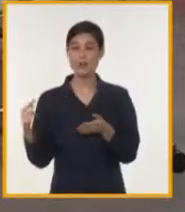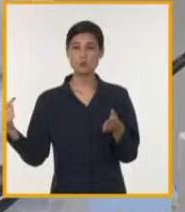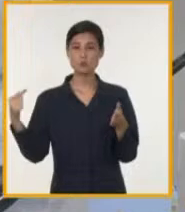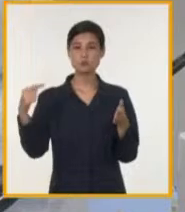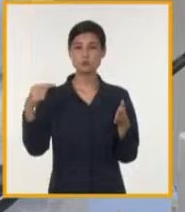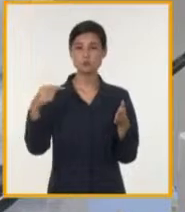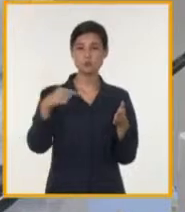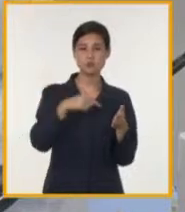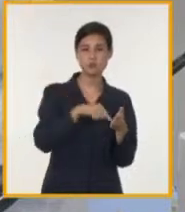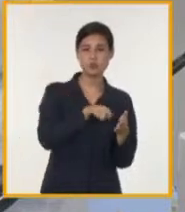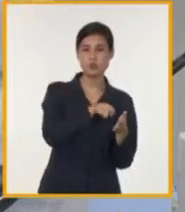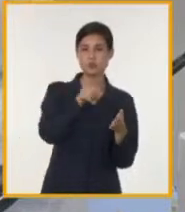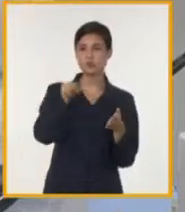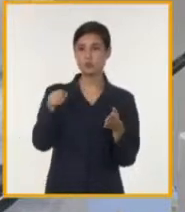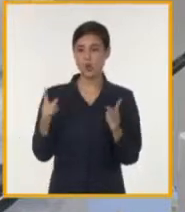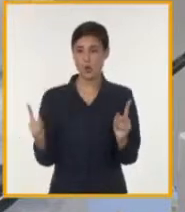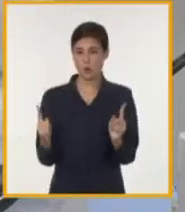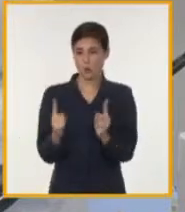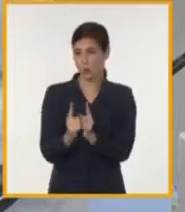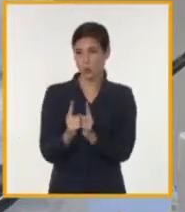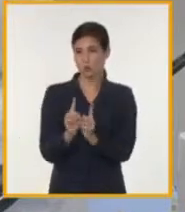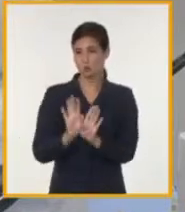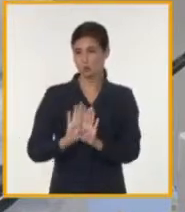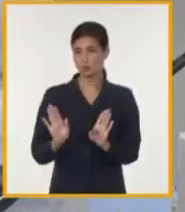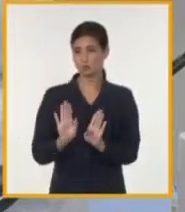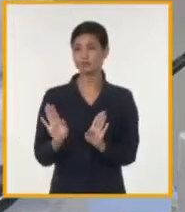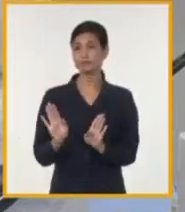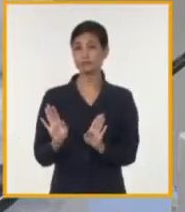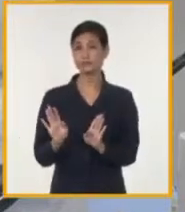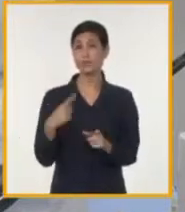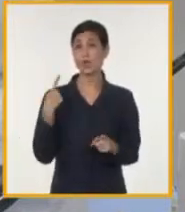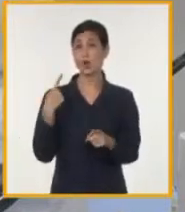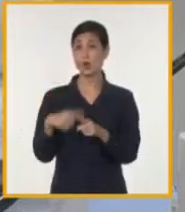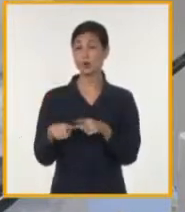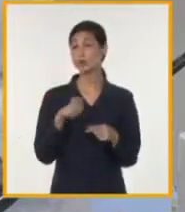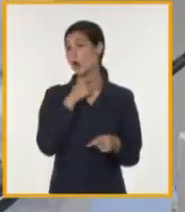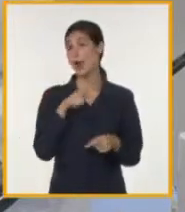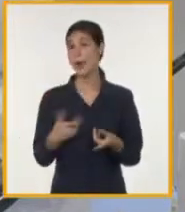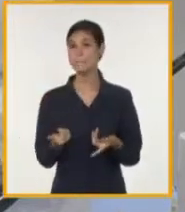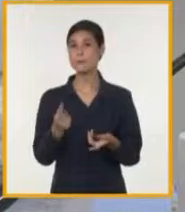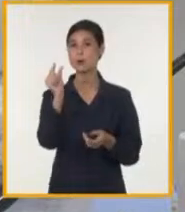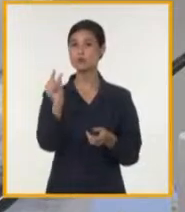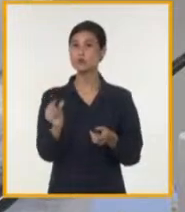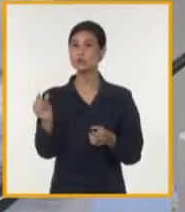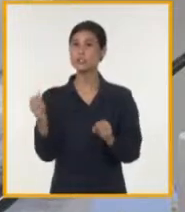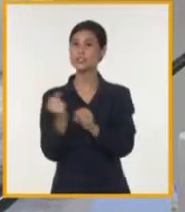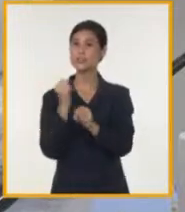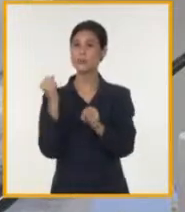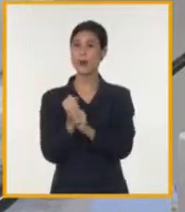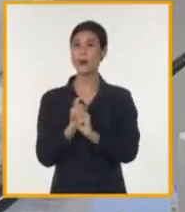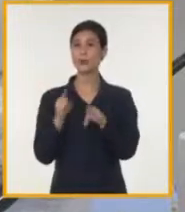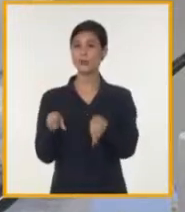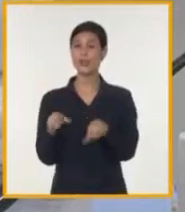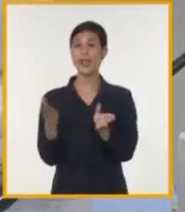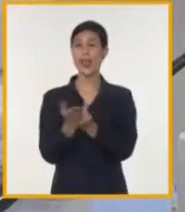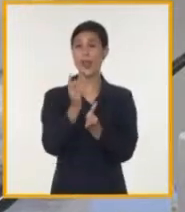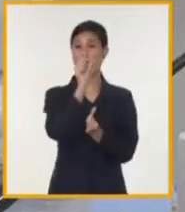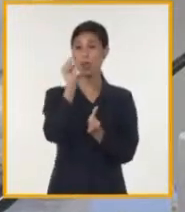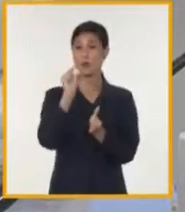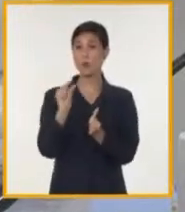Aquí los compañeros de escolares realizan todas las transportaciones